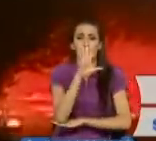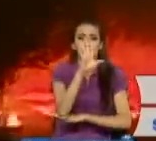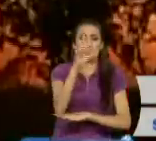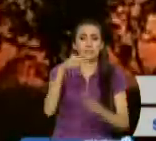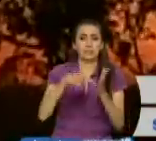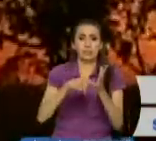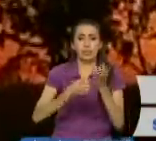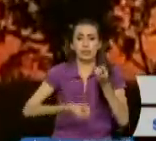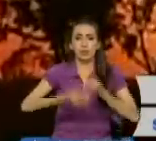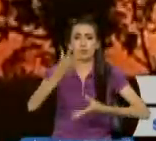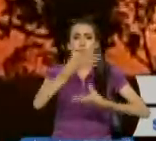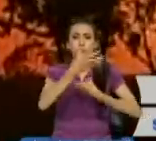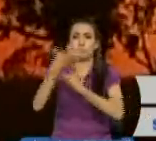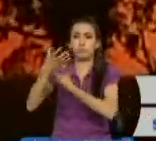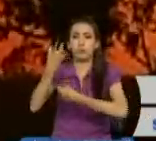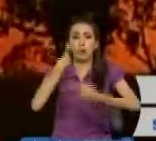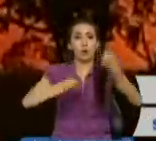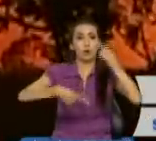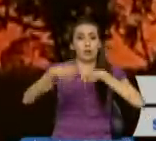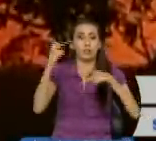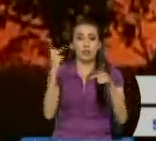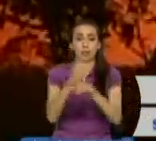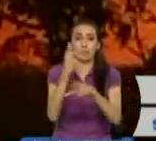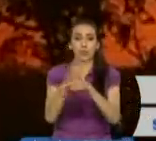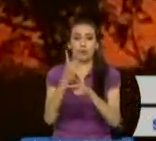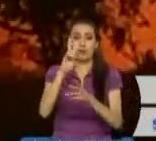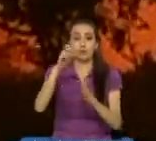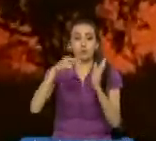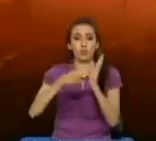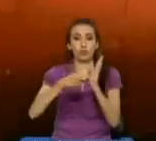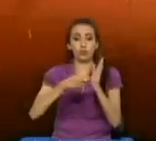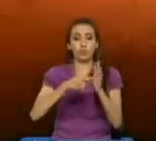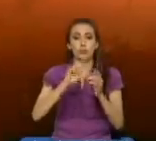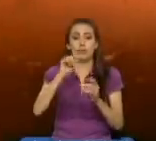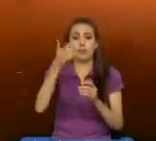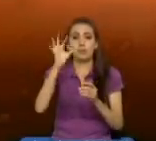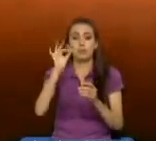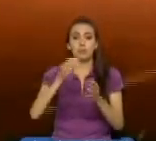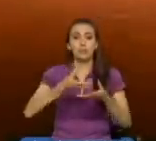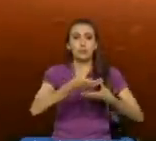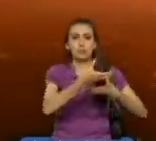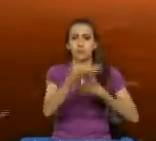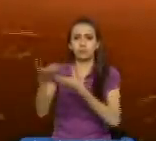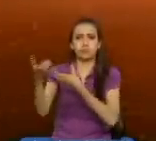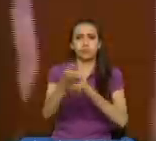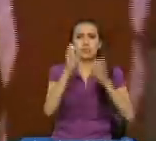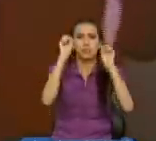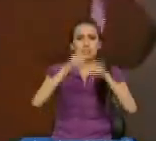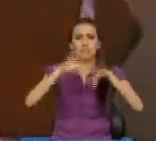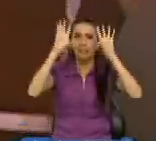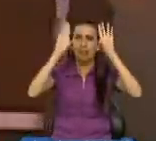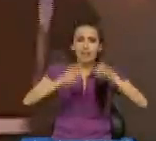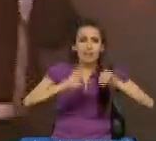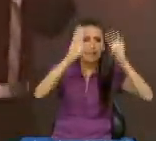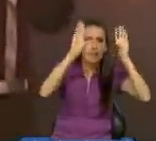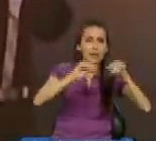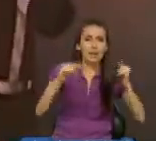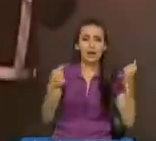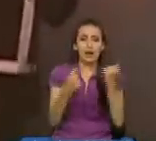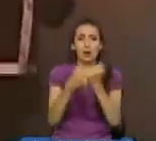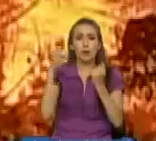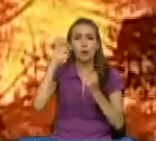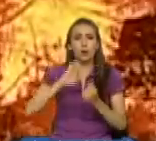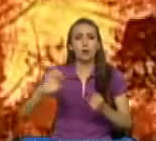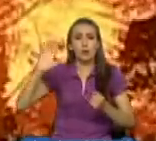deja una decena de bomberos heridos uno en estado grave 2000 efectivos y 19 aviones cisternas intentan Apagar las llamas y han solicitado ayuda a la Unión